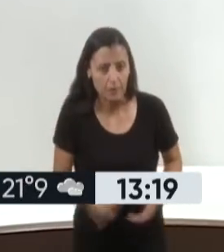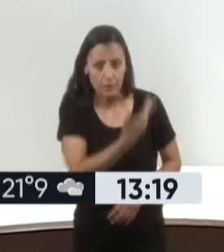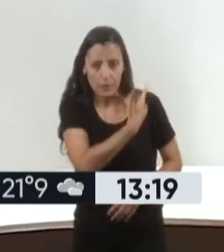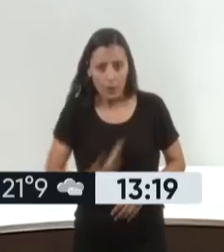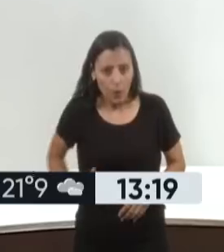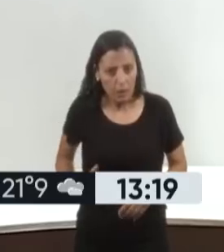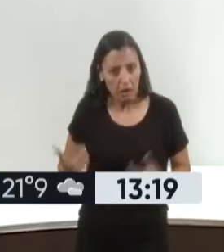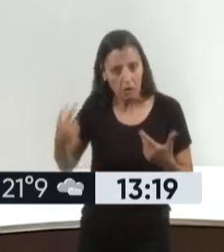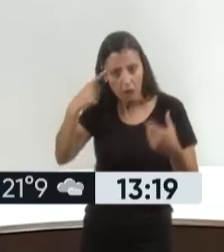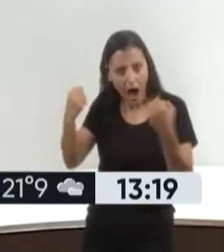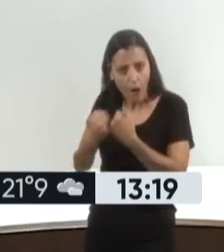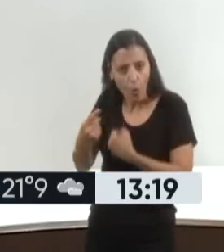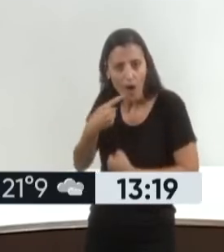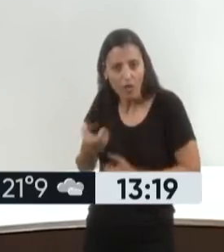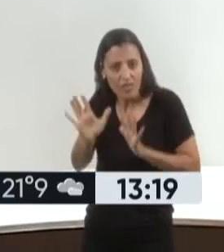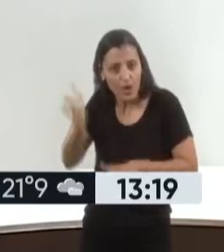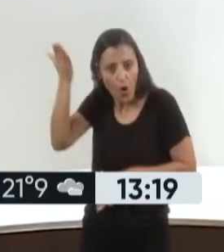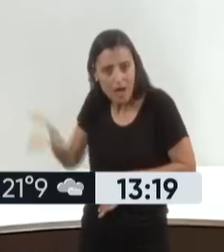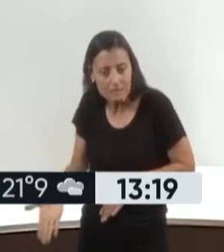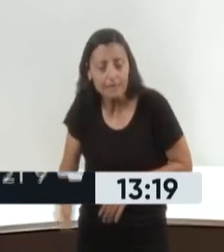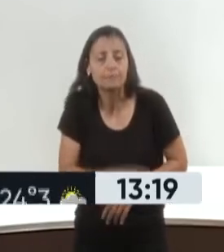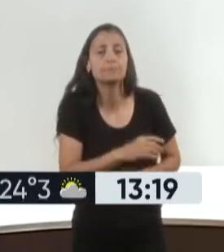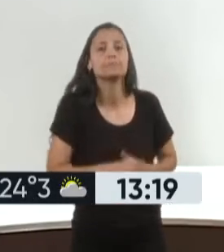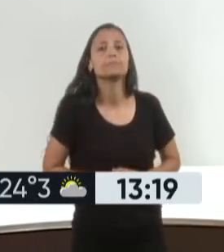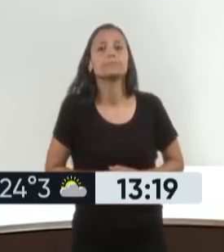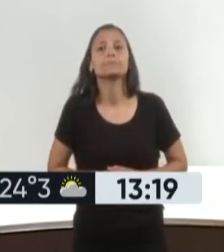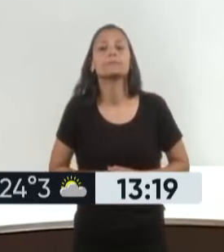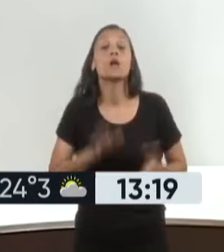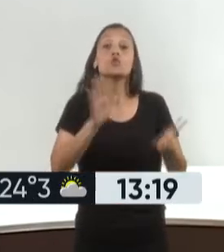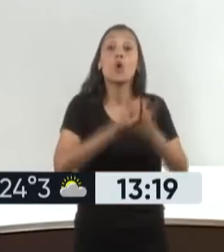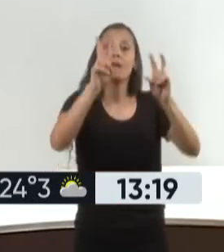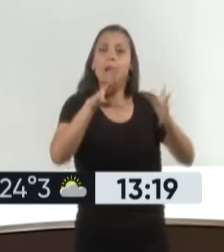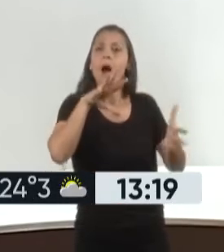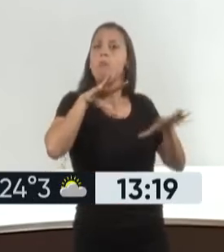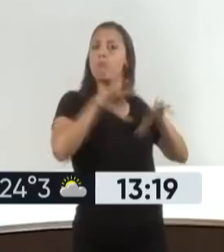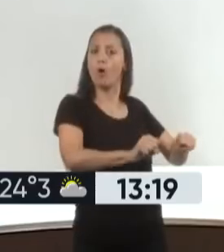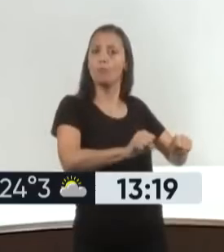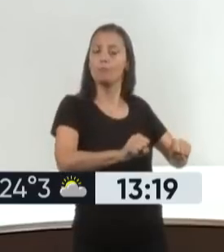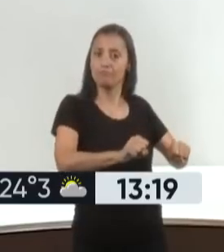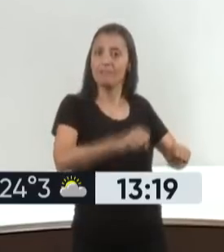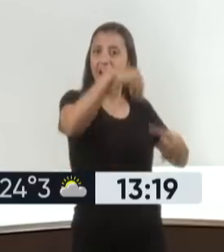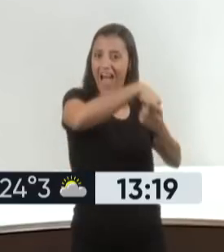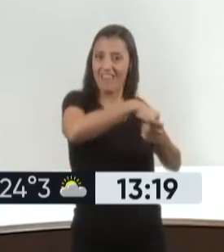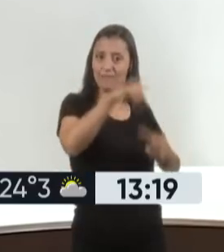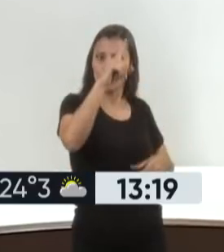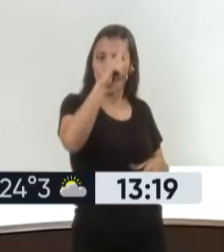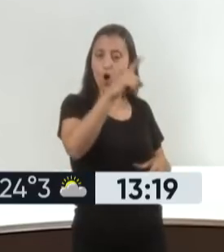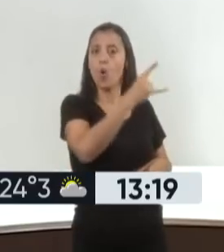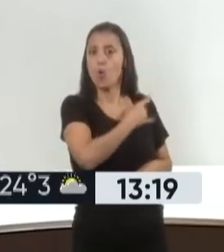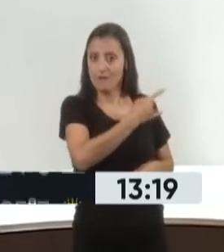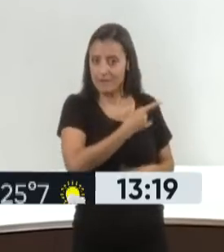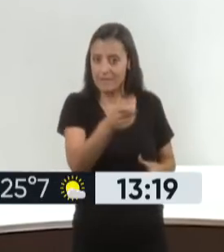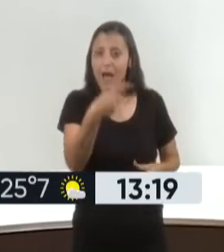estos dichos, están de acuerdo con estas expresiones. En lo que refiere a las tomas, lo decías respecto de lo que sucede dentro de